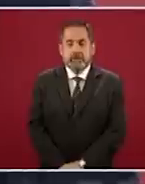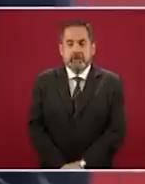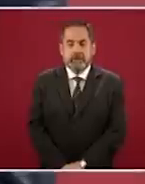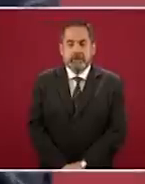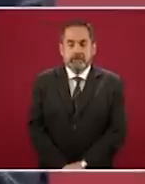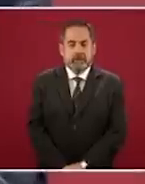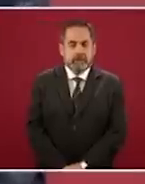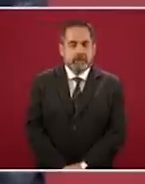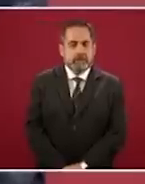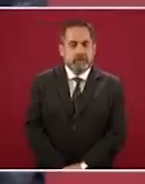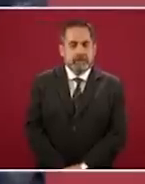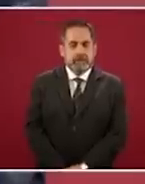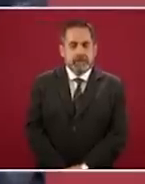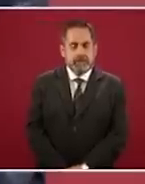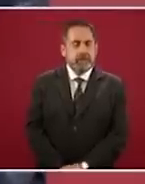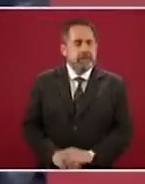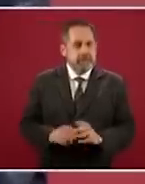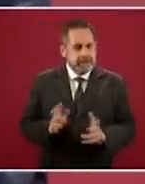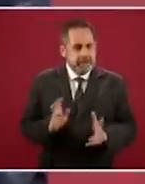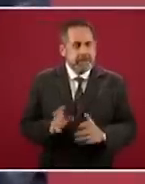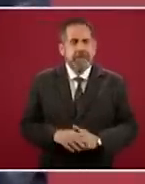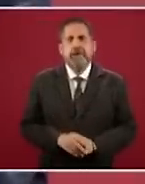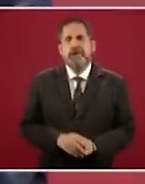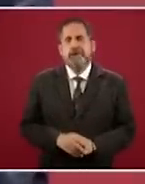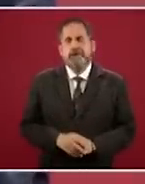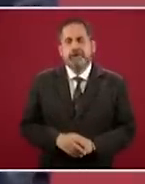Pues ya como